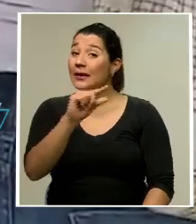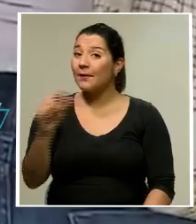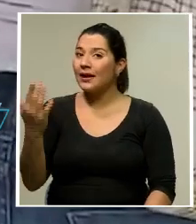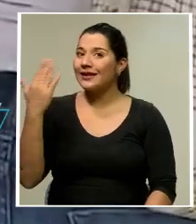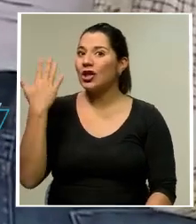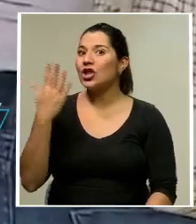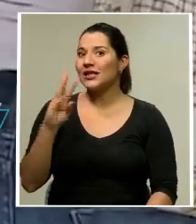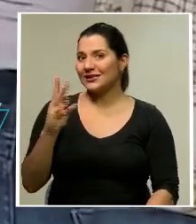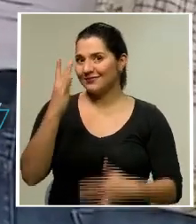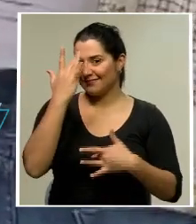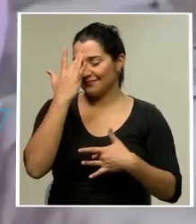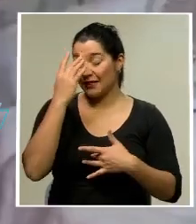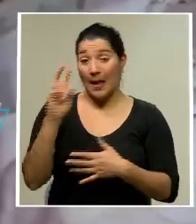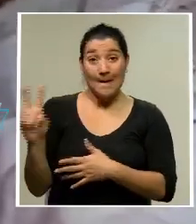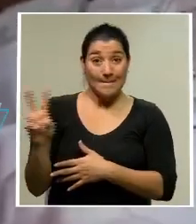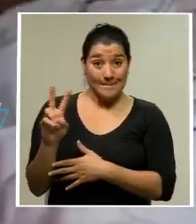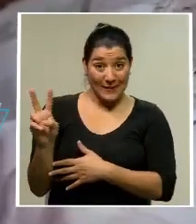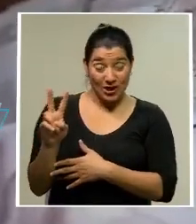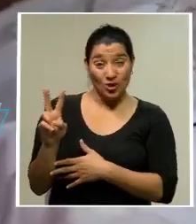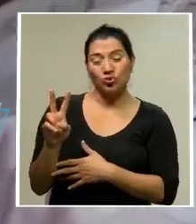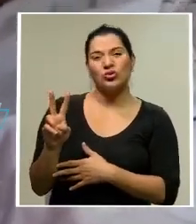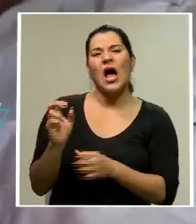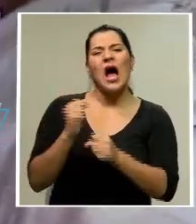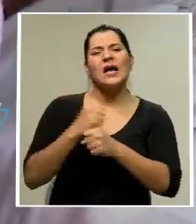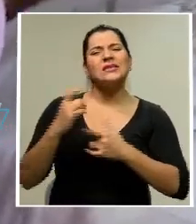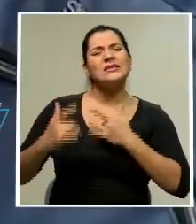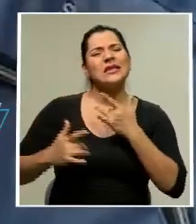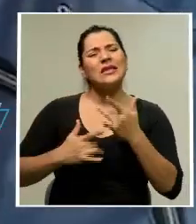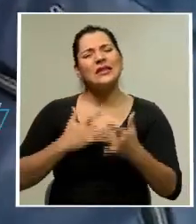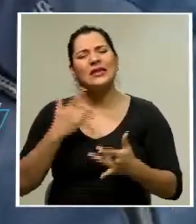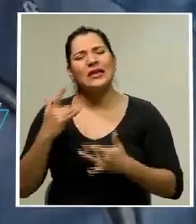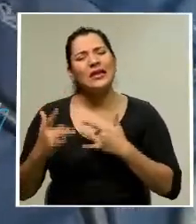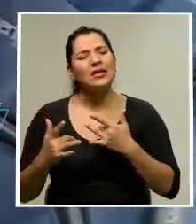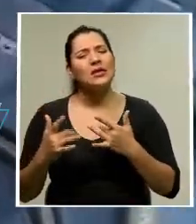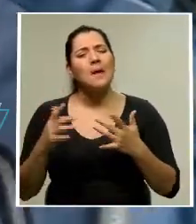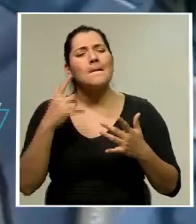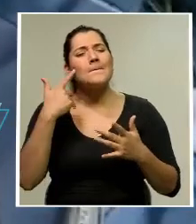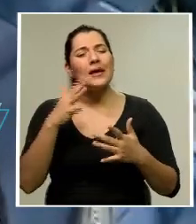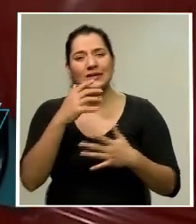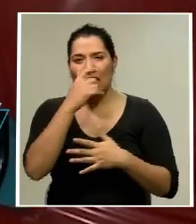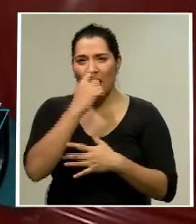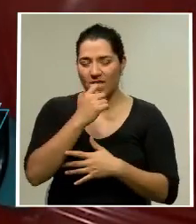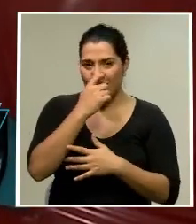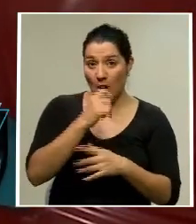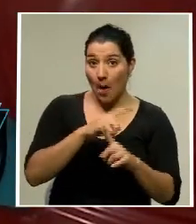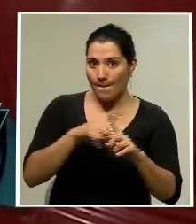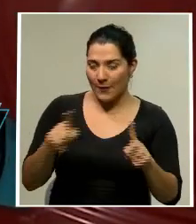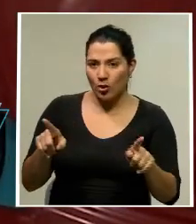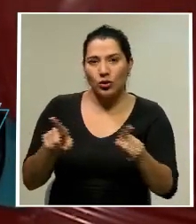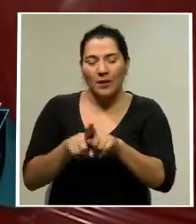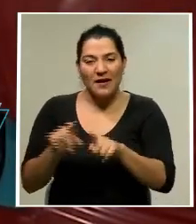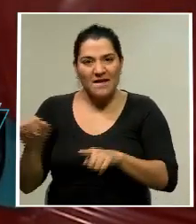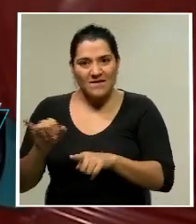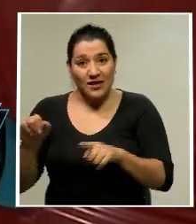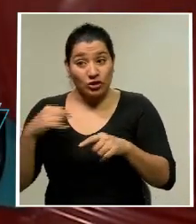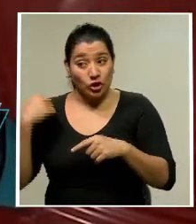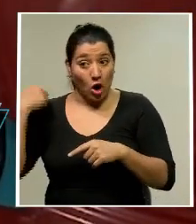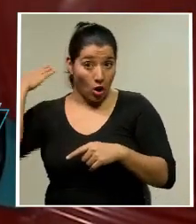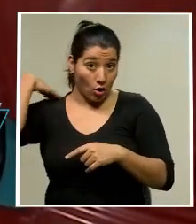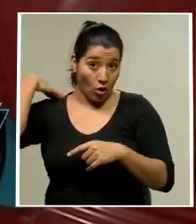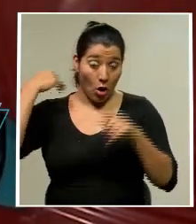El virus respiratorio sincicial causa síntomas leves parecidos al resfriado, pero puede provocar infecciones pulmonares